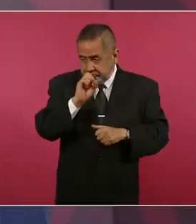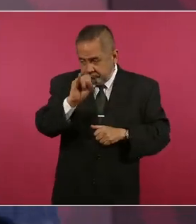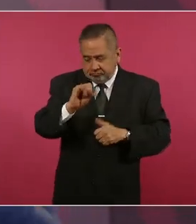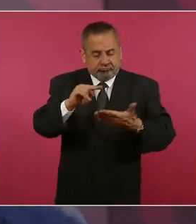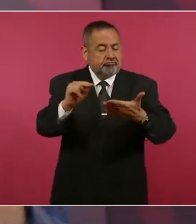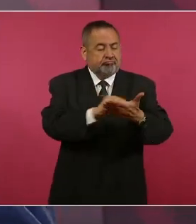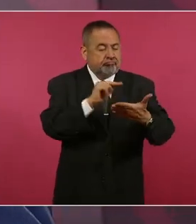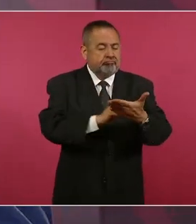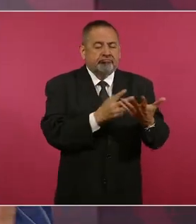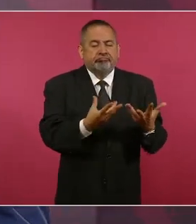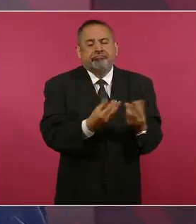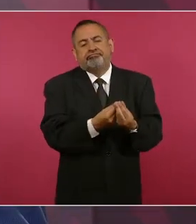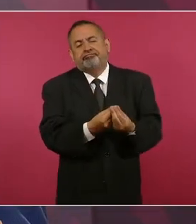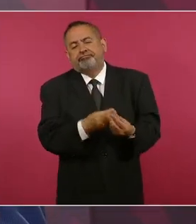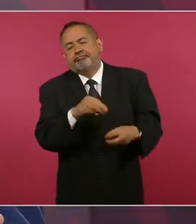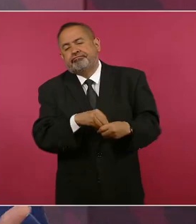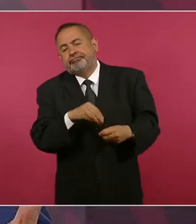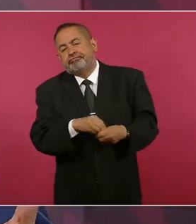luego